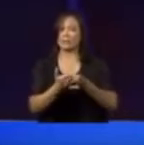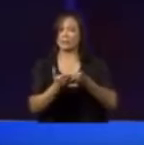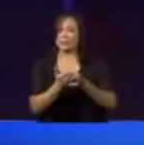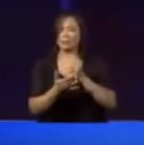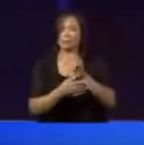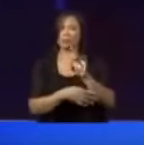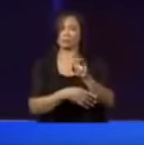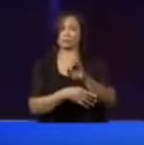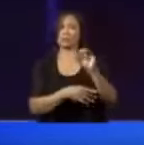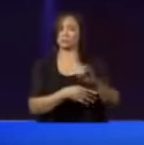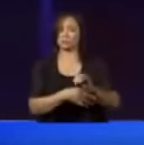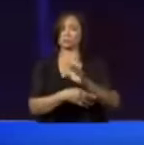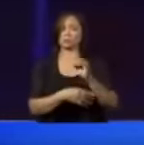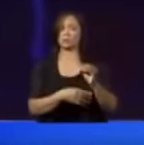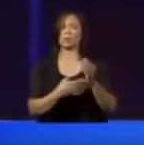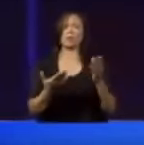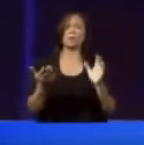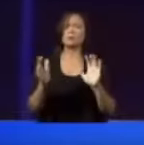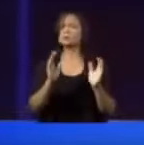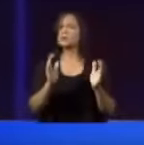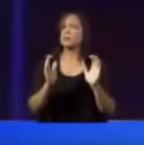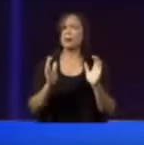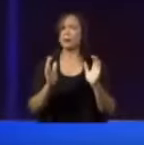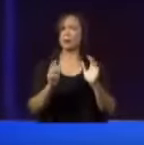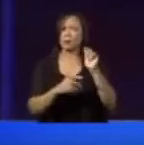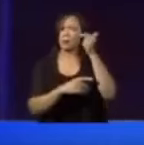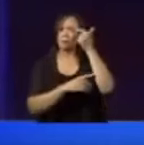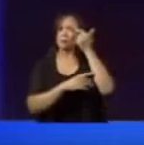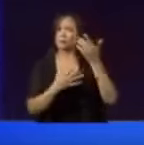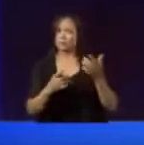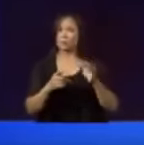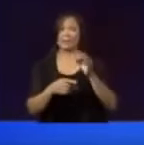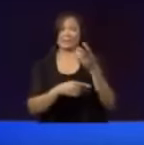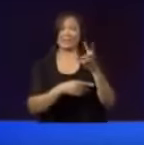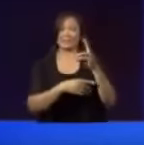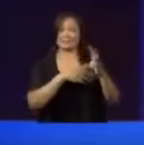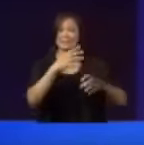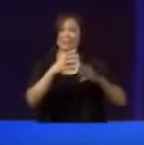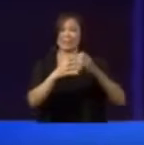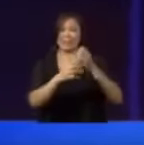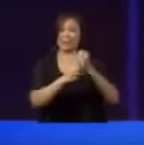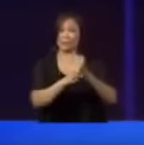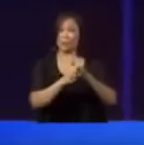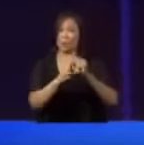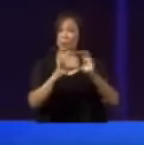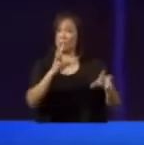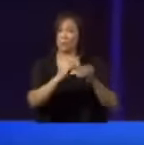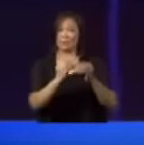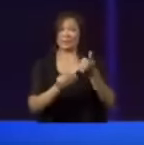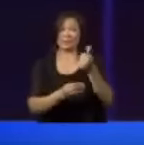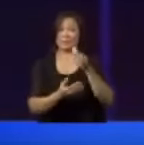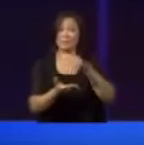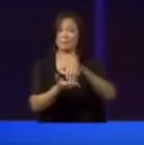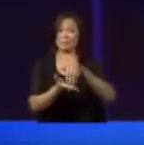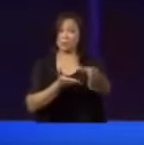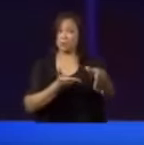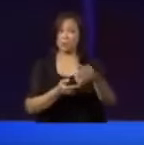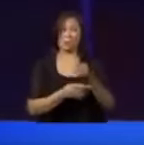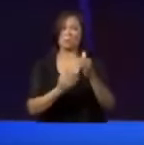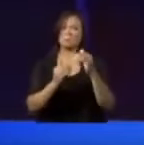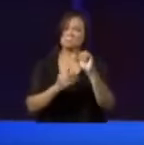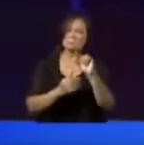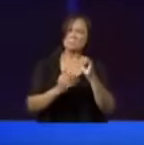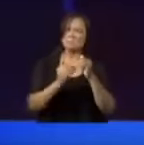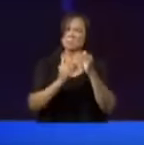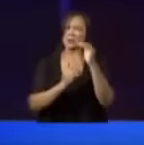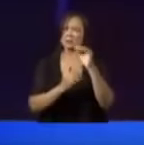crédito en un 80%. ¿Cómo se compara esto con estos gobiernos? En los 16 años apenas le entregaron 10 mil millones, poco más de 10